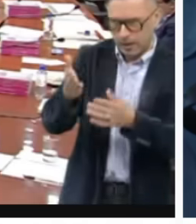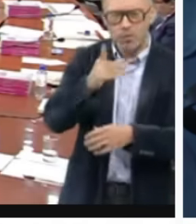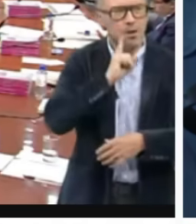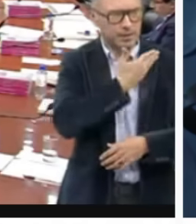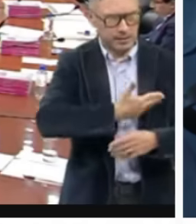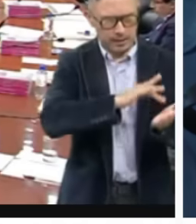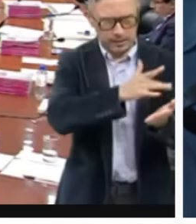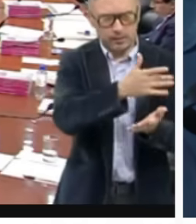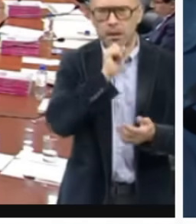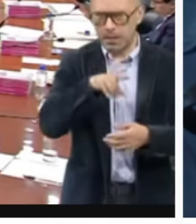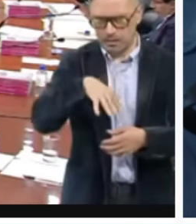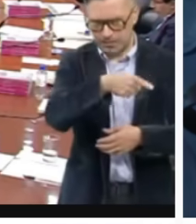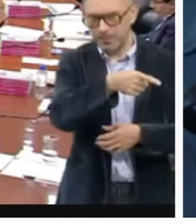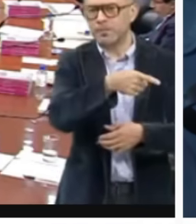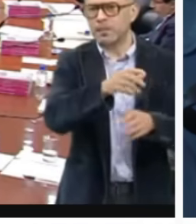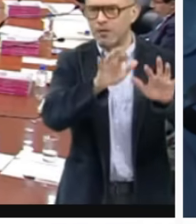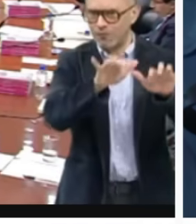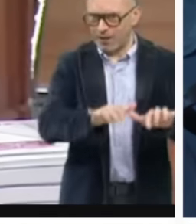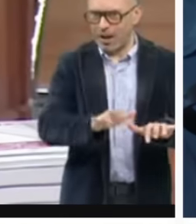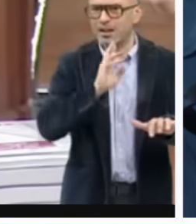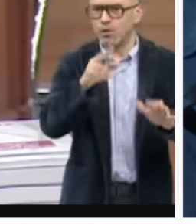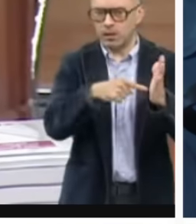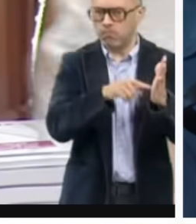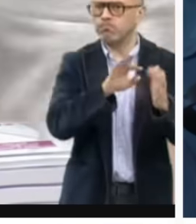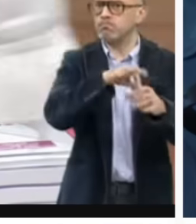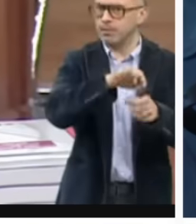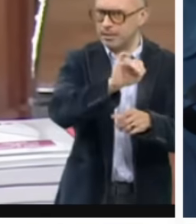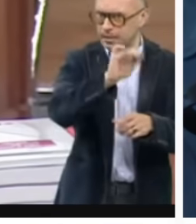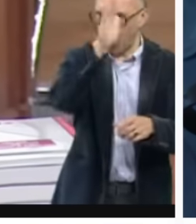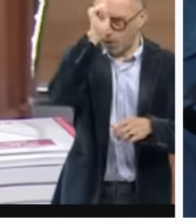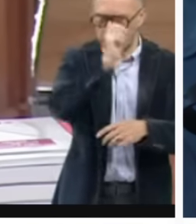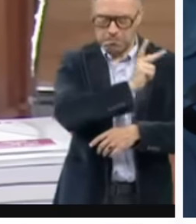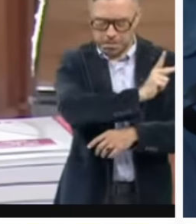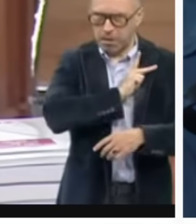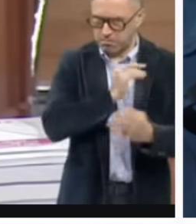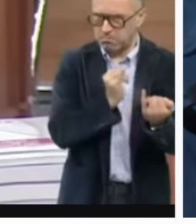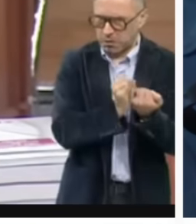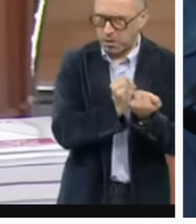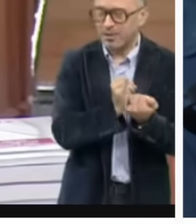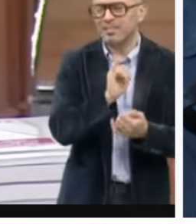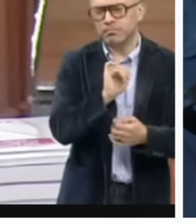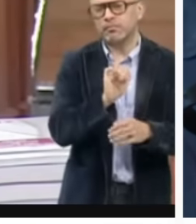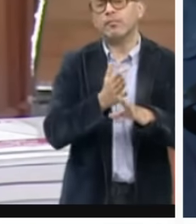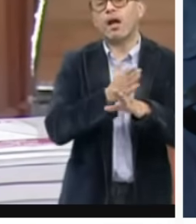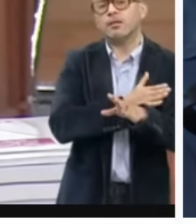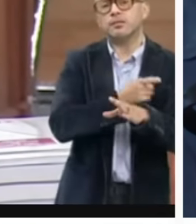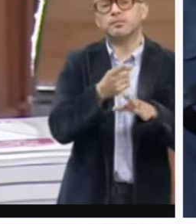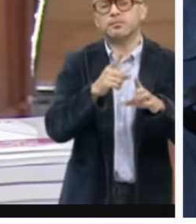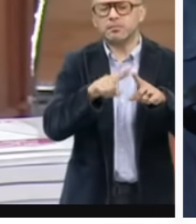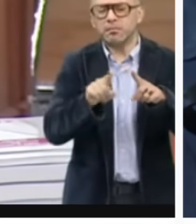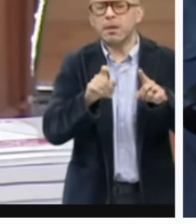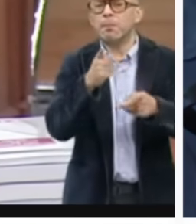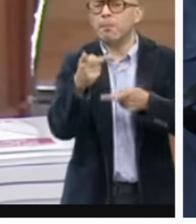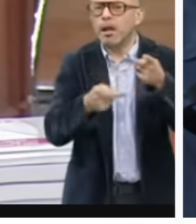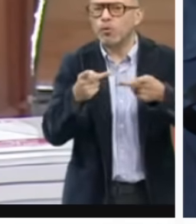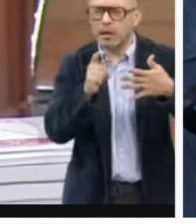la propuesta de respuesta que se realiza, me parece que es indicada, se analizó de manera adecuada cada una de las preguntas